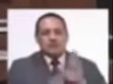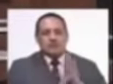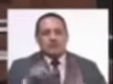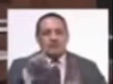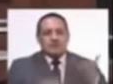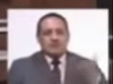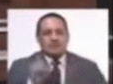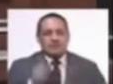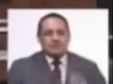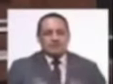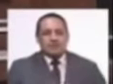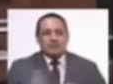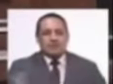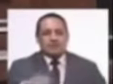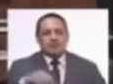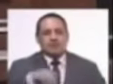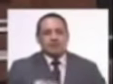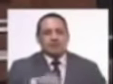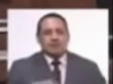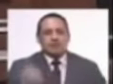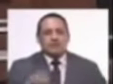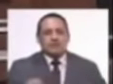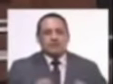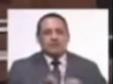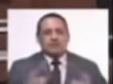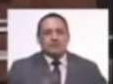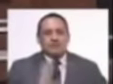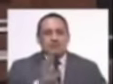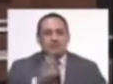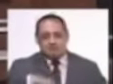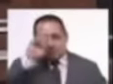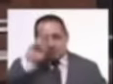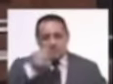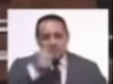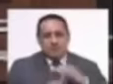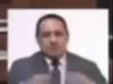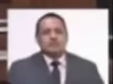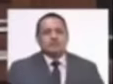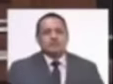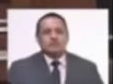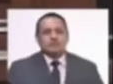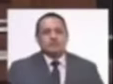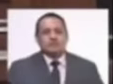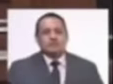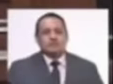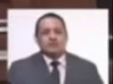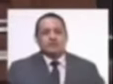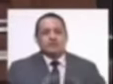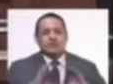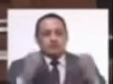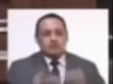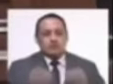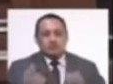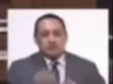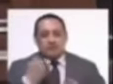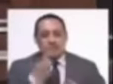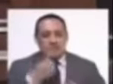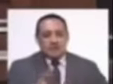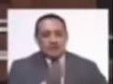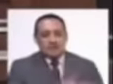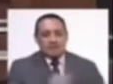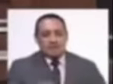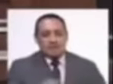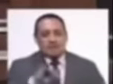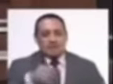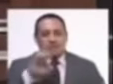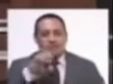Listas de Candidatos para las elecciones generales y de representantes peruanos ante el Parlamento Andino. El Pleno del Jurado Nacional de Elecciones